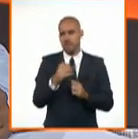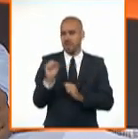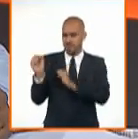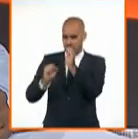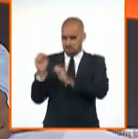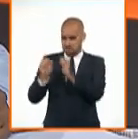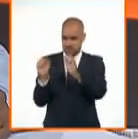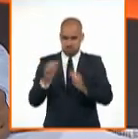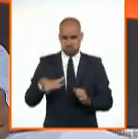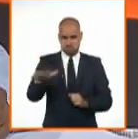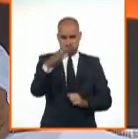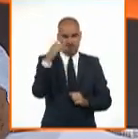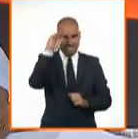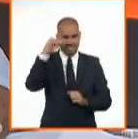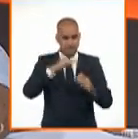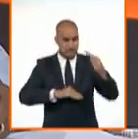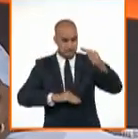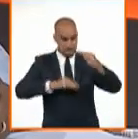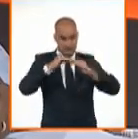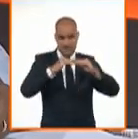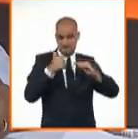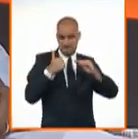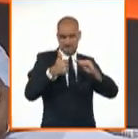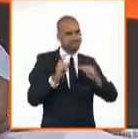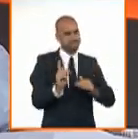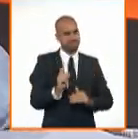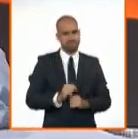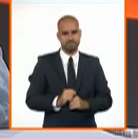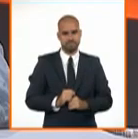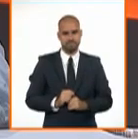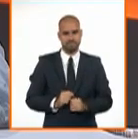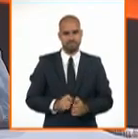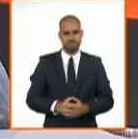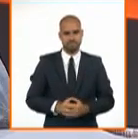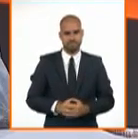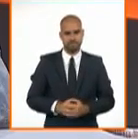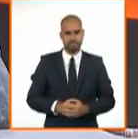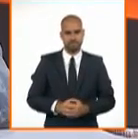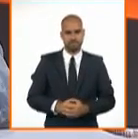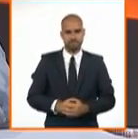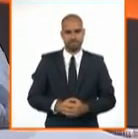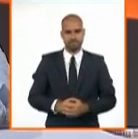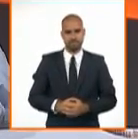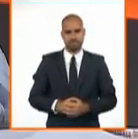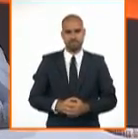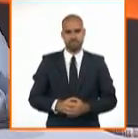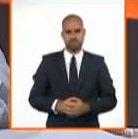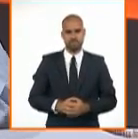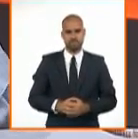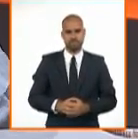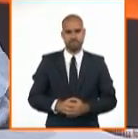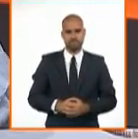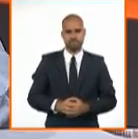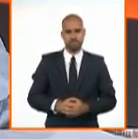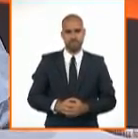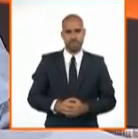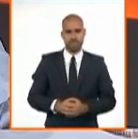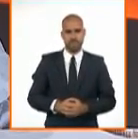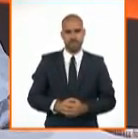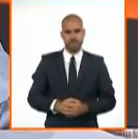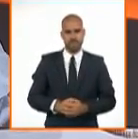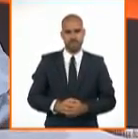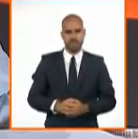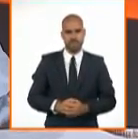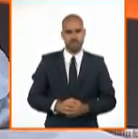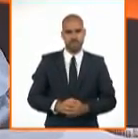potencia su potencia máxima y un aspecto muy importante y muy determinante en ese incremento de la